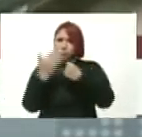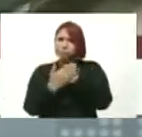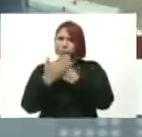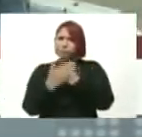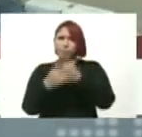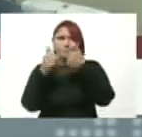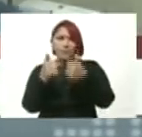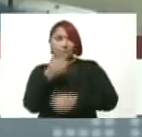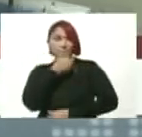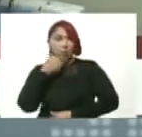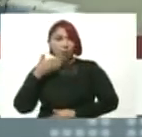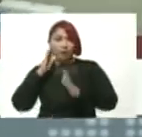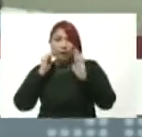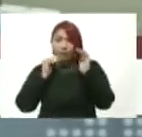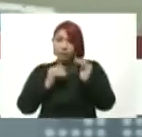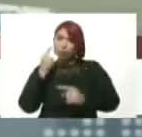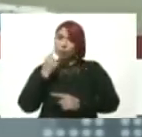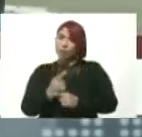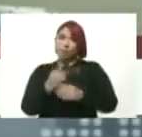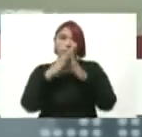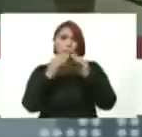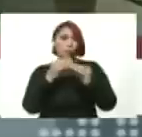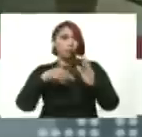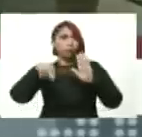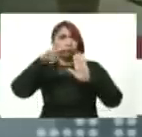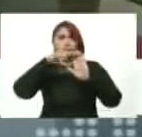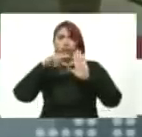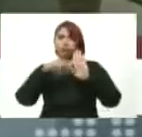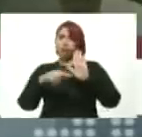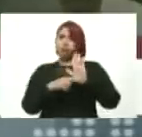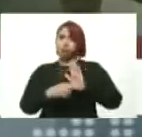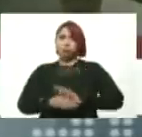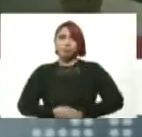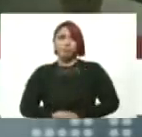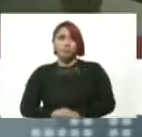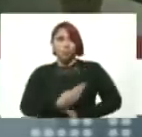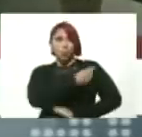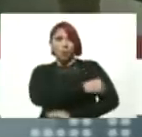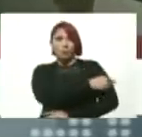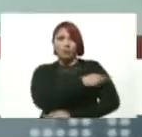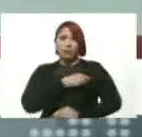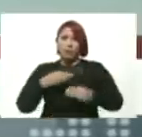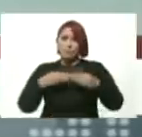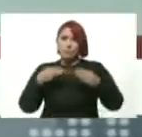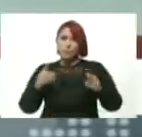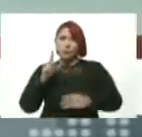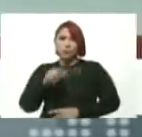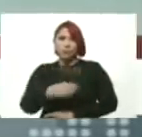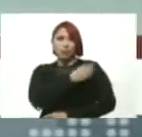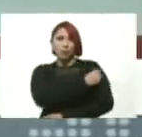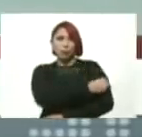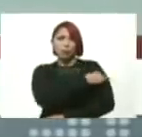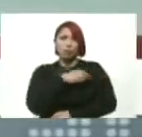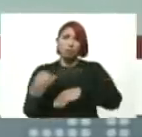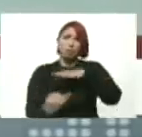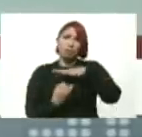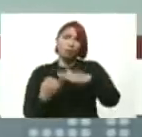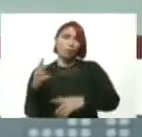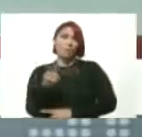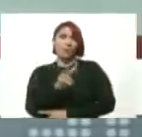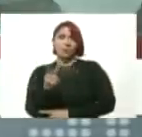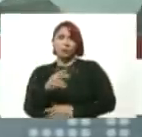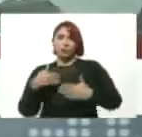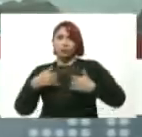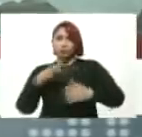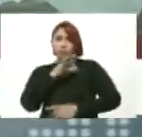mejorar la atención a todo nivel de los hospitales públicos de los hospital del instituto venezolano de los seguros sociales